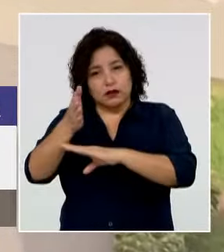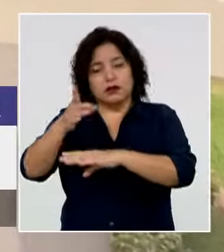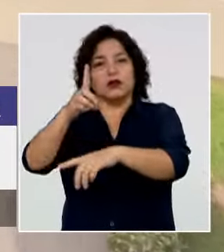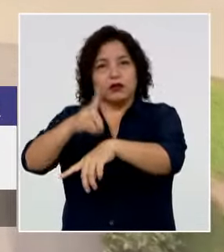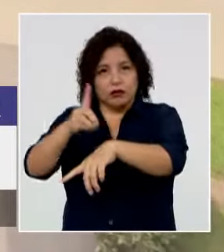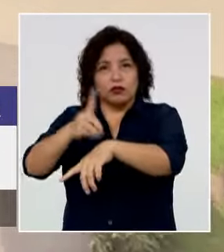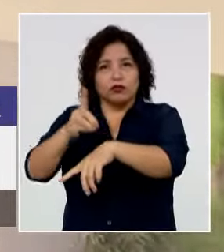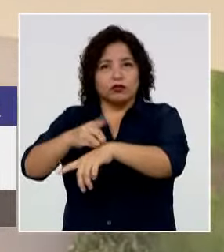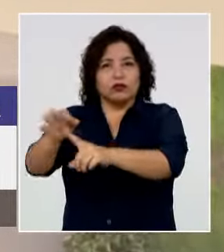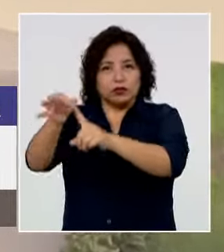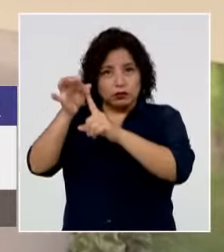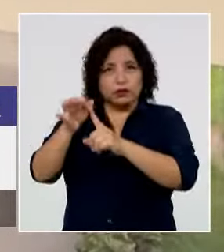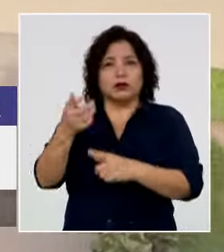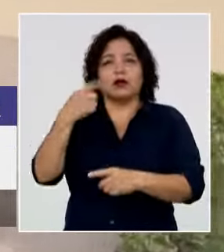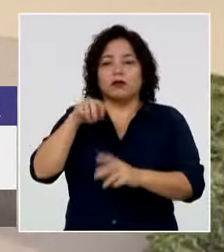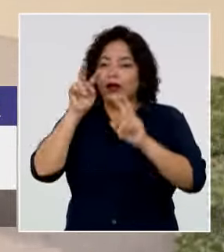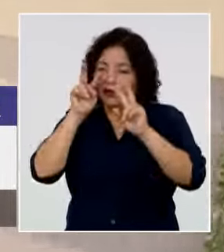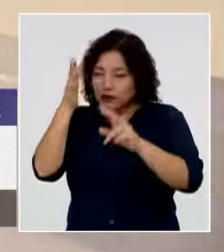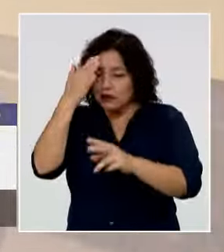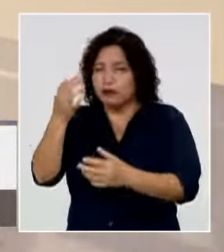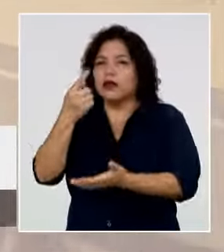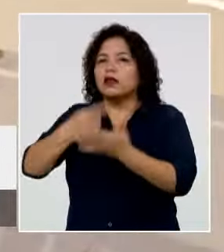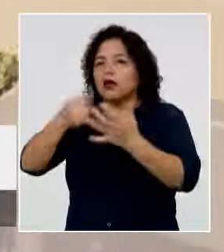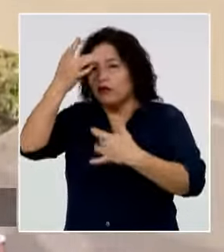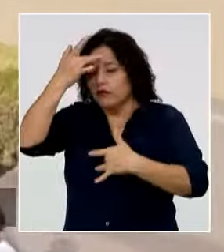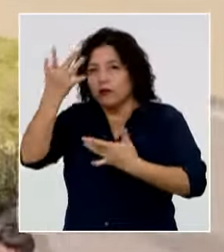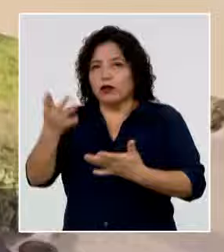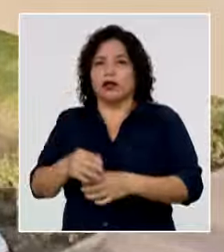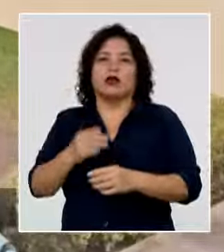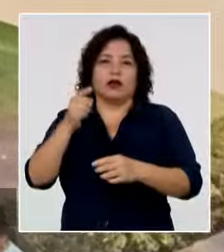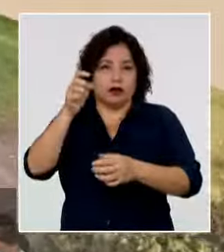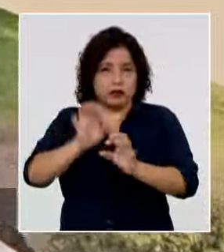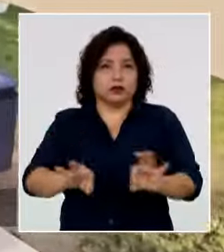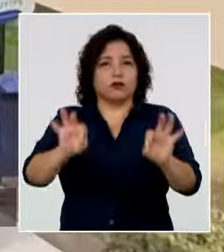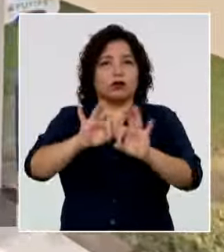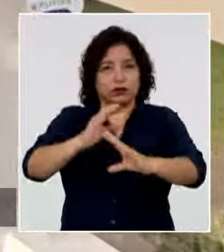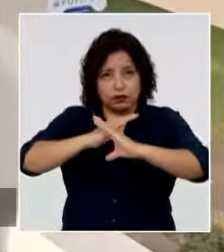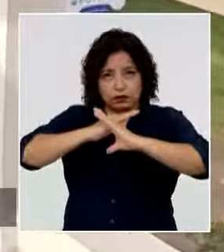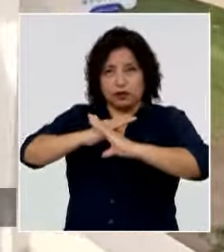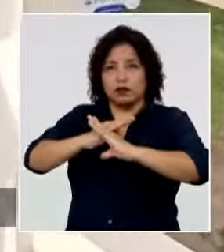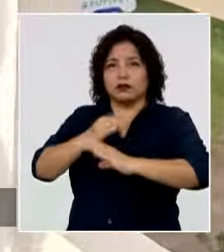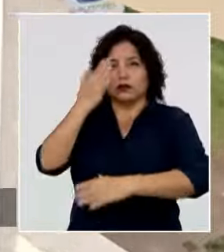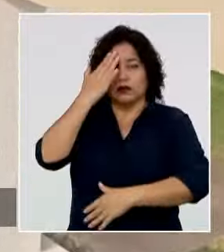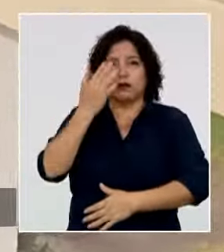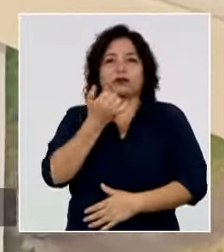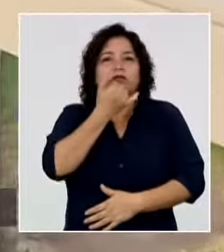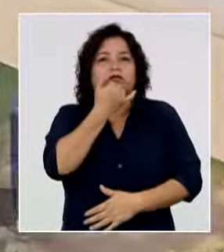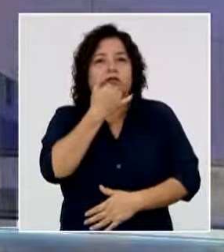especialista y obtener un diagnóstico adecuado. La prevención siempre será importante.